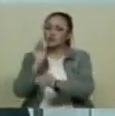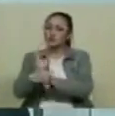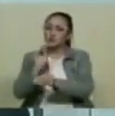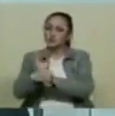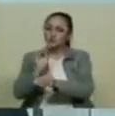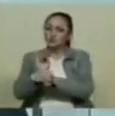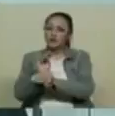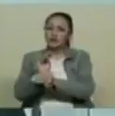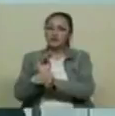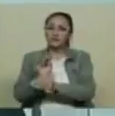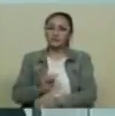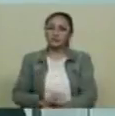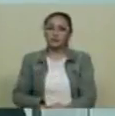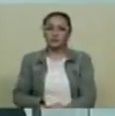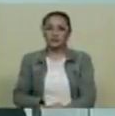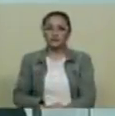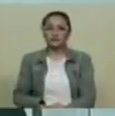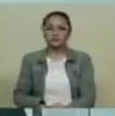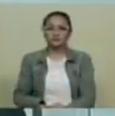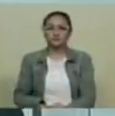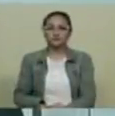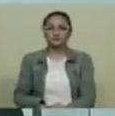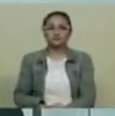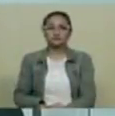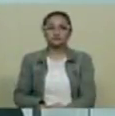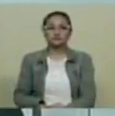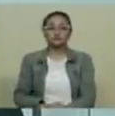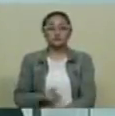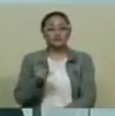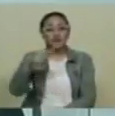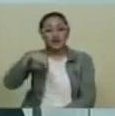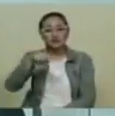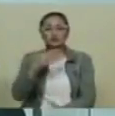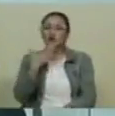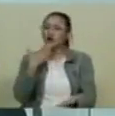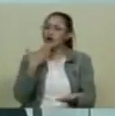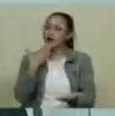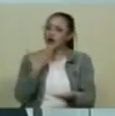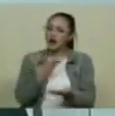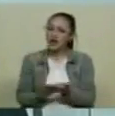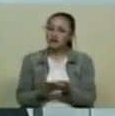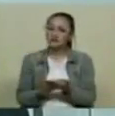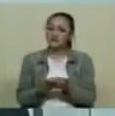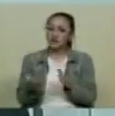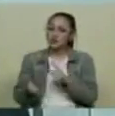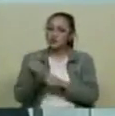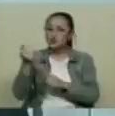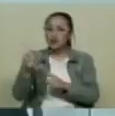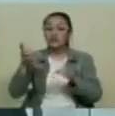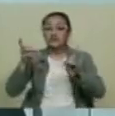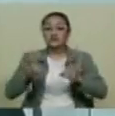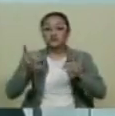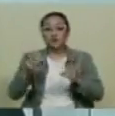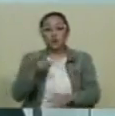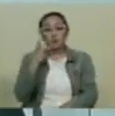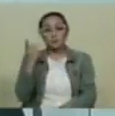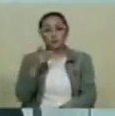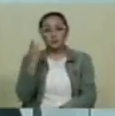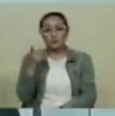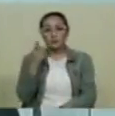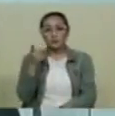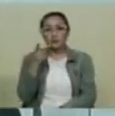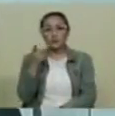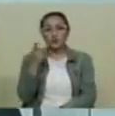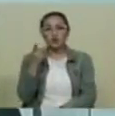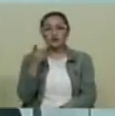la humanidad. Esto solo ha sido cosechado gracias a la decisión política, en el mejor sentido de la